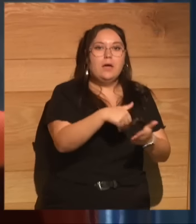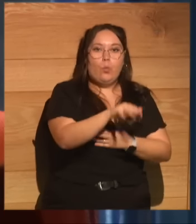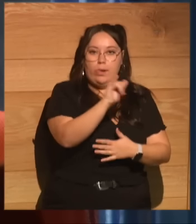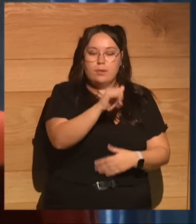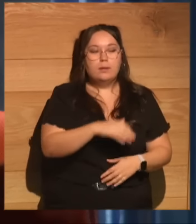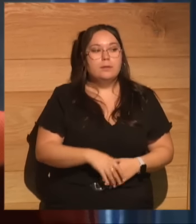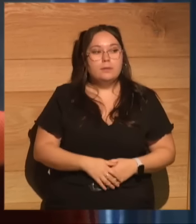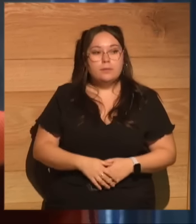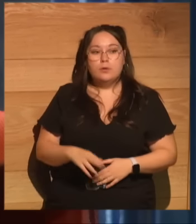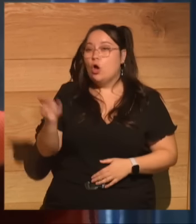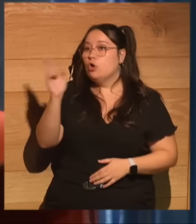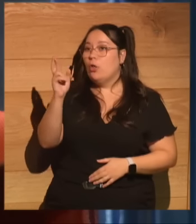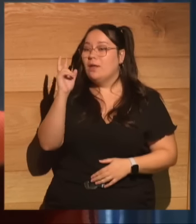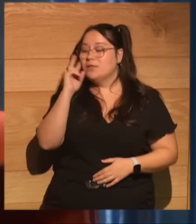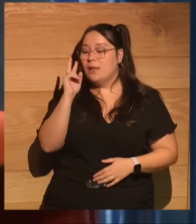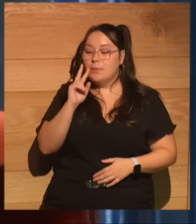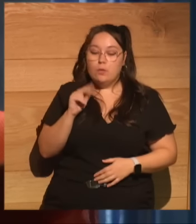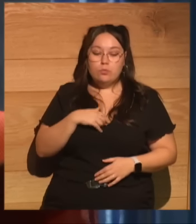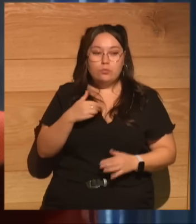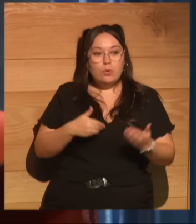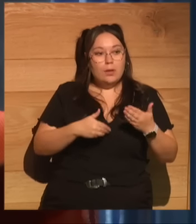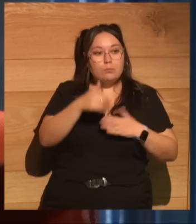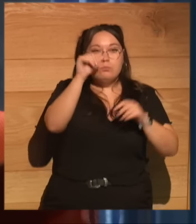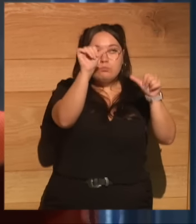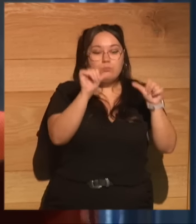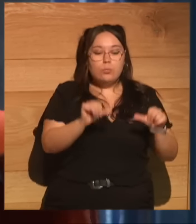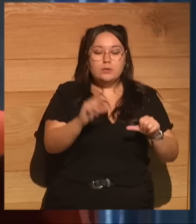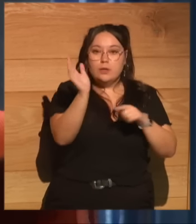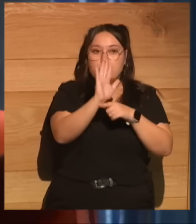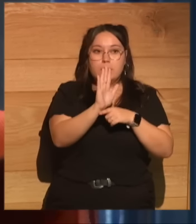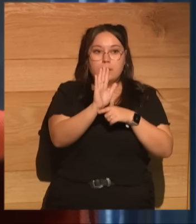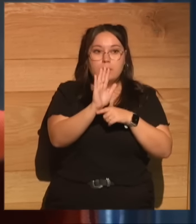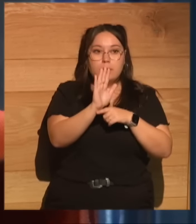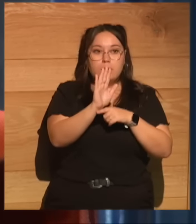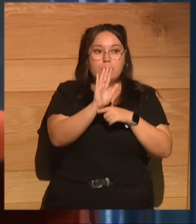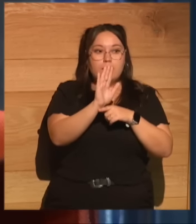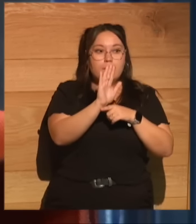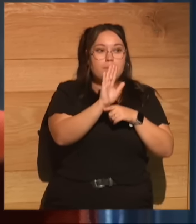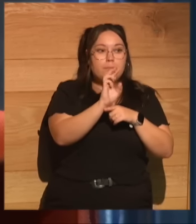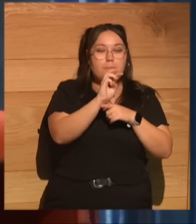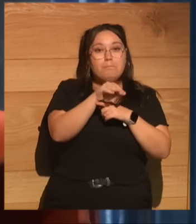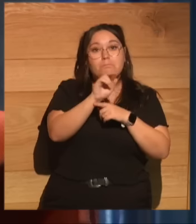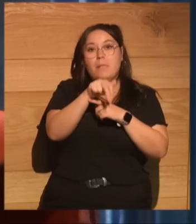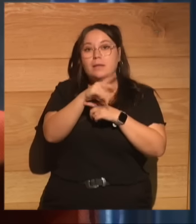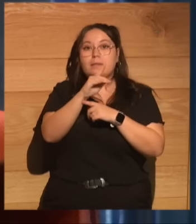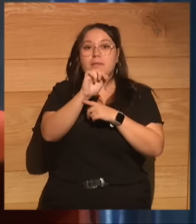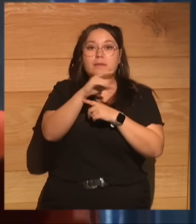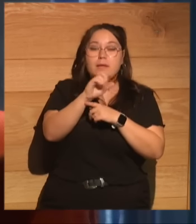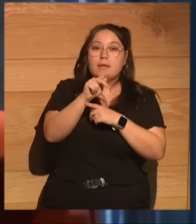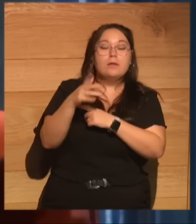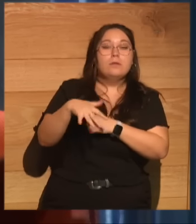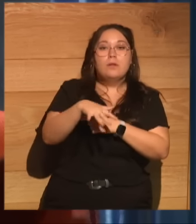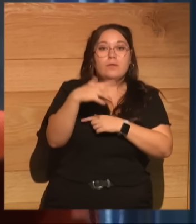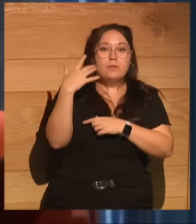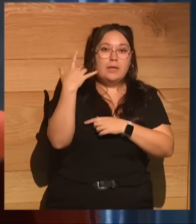esta... Rodrigo se queda mirando el póster de los cines Van Eyck, Eric, lo he dicho Van Dijk, bien. Van Dijk. Van Dijk, en Salamanca,